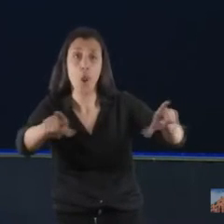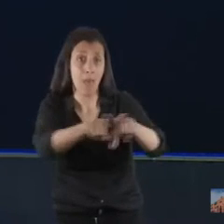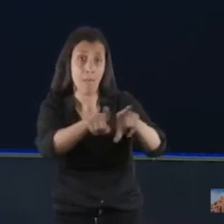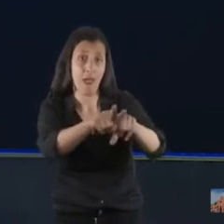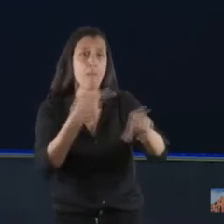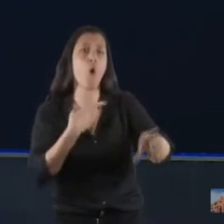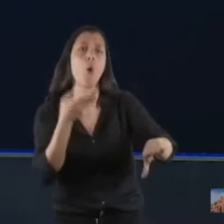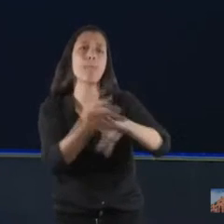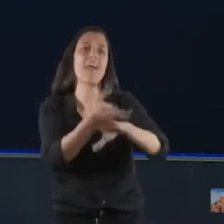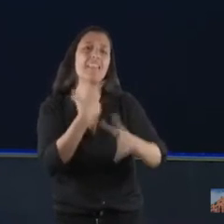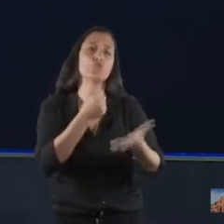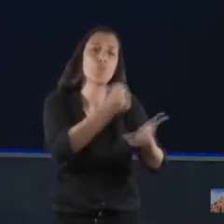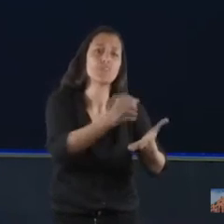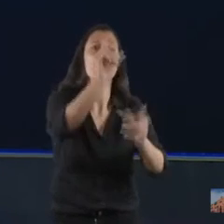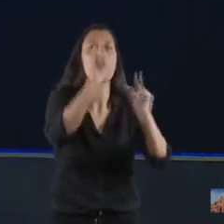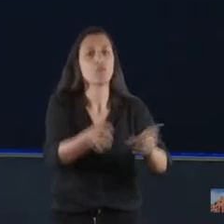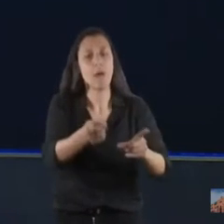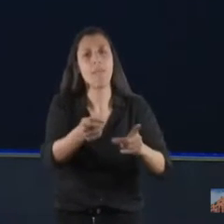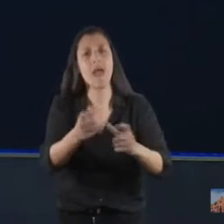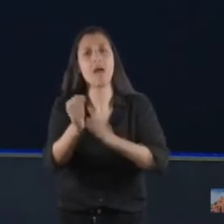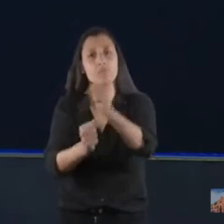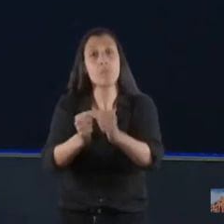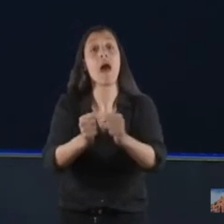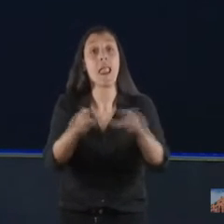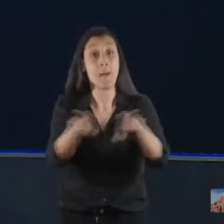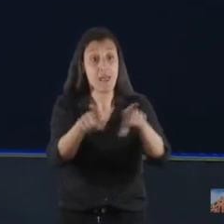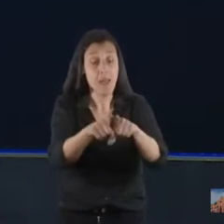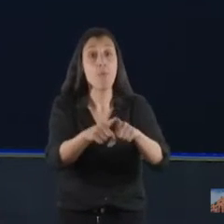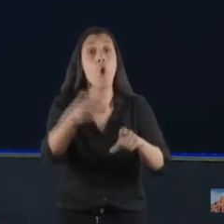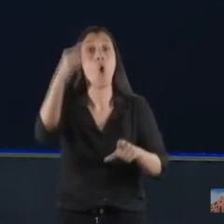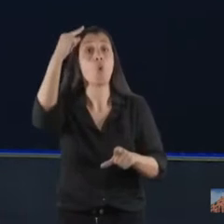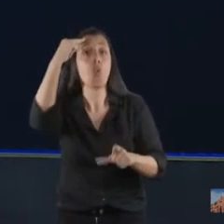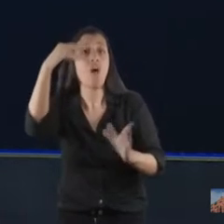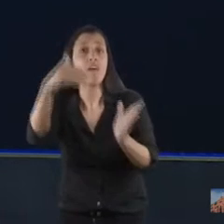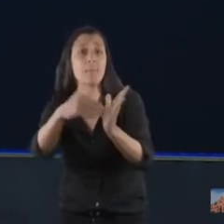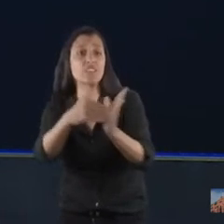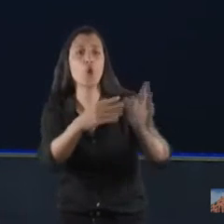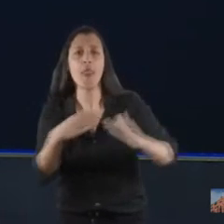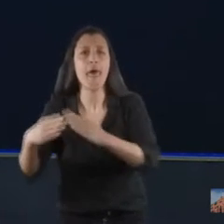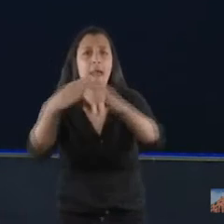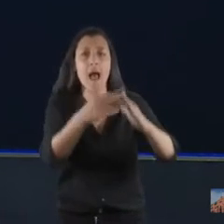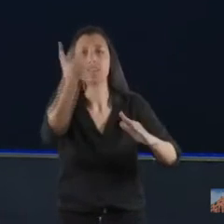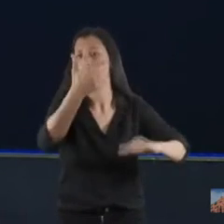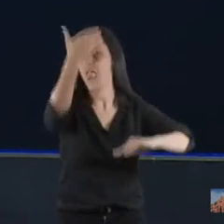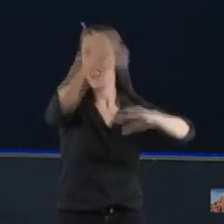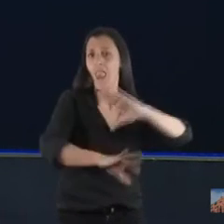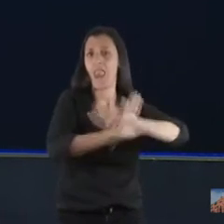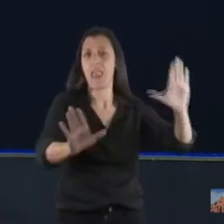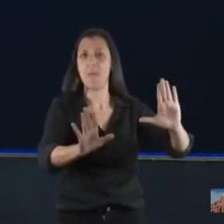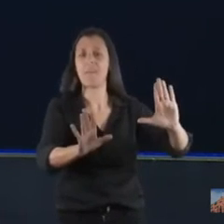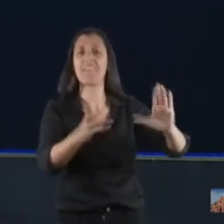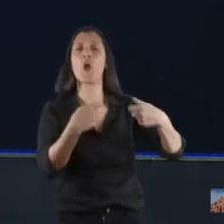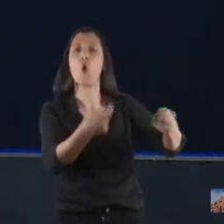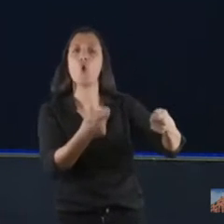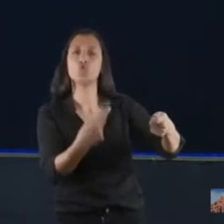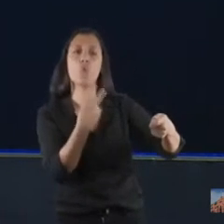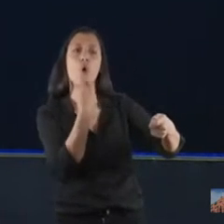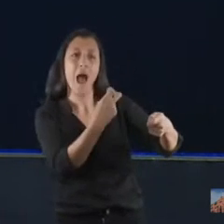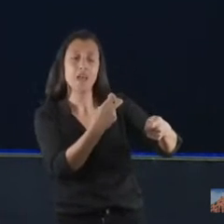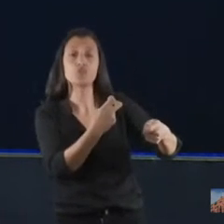distribuidoras para que esos 9 millones de hogares que van a tener un límite de consumo en los 400